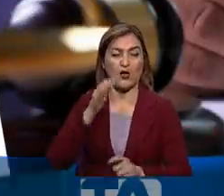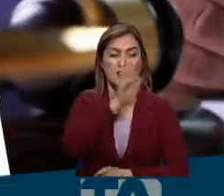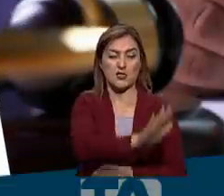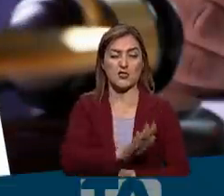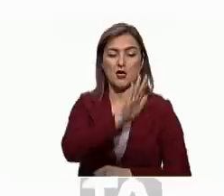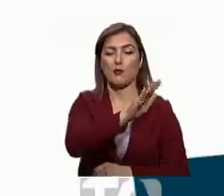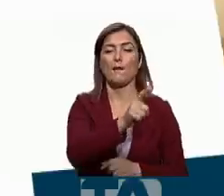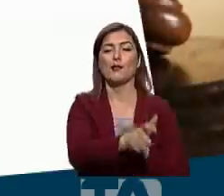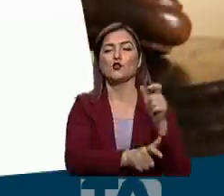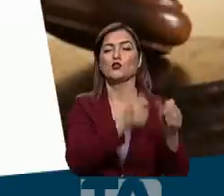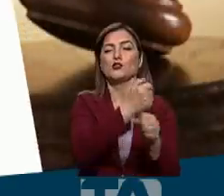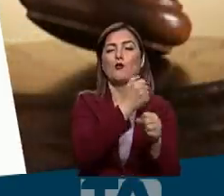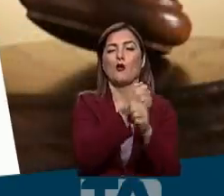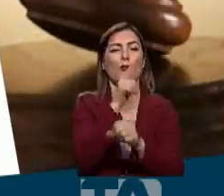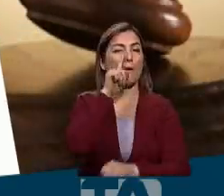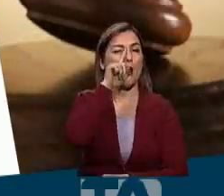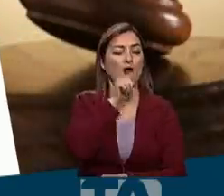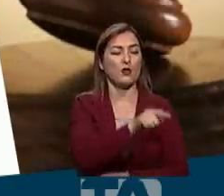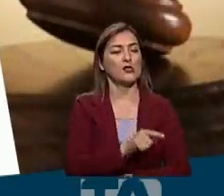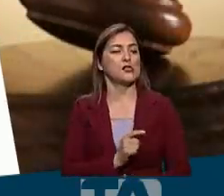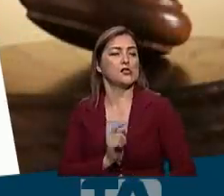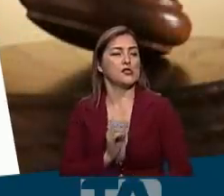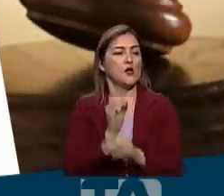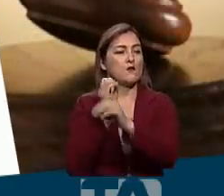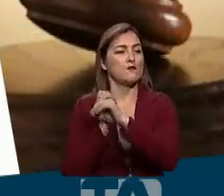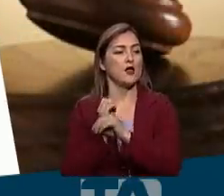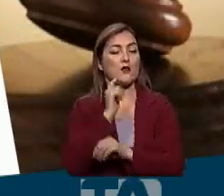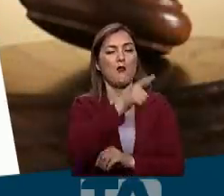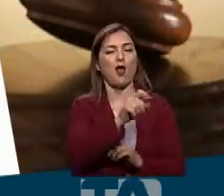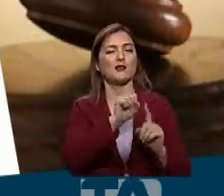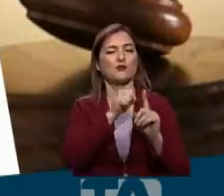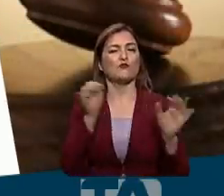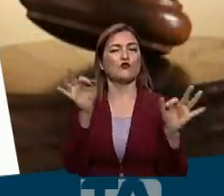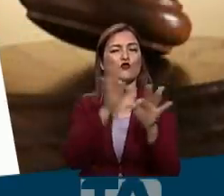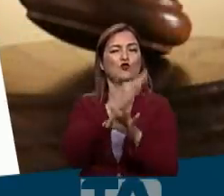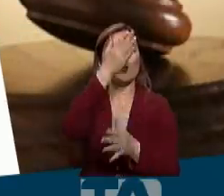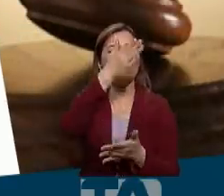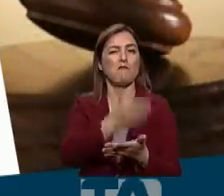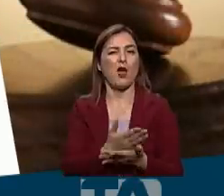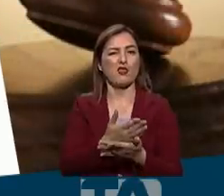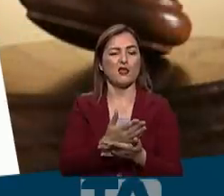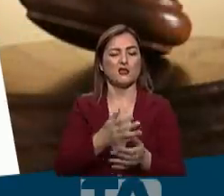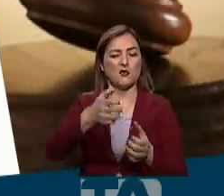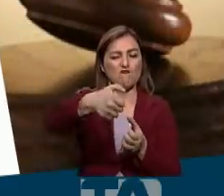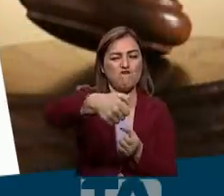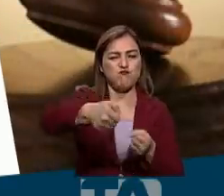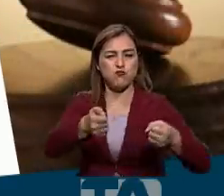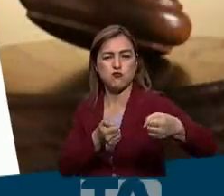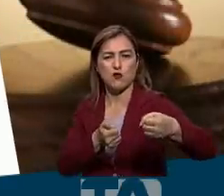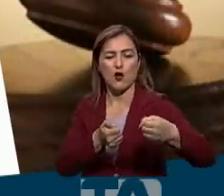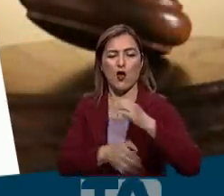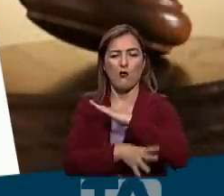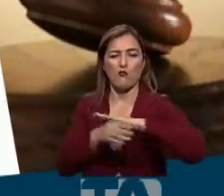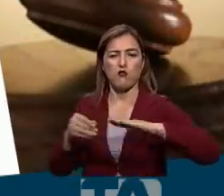estaba laborando y los obligaron a suspender el sistema de bombeo de crudo por más de 2 horas. Con ello, se dejaron de